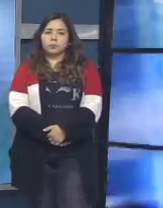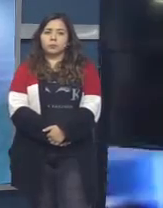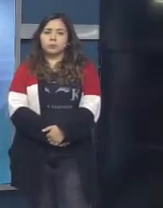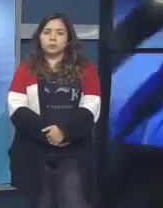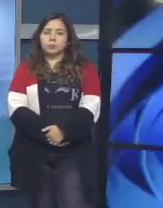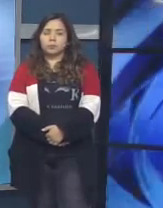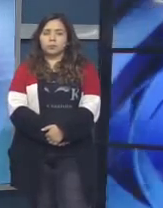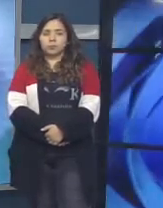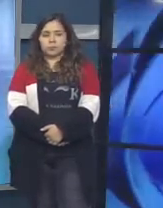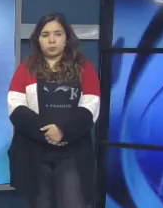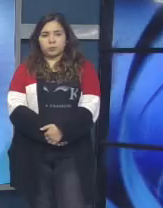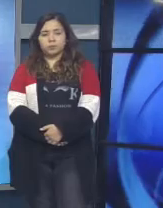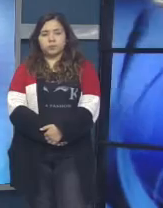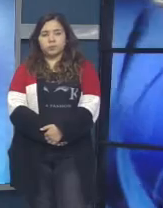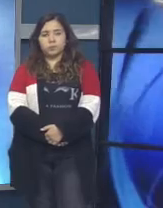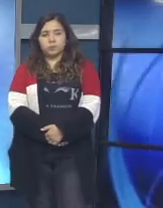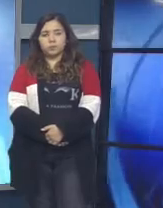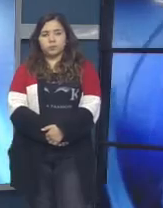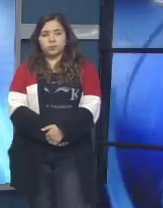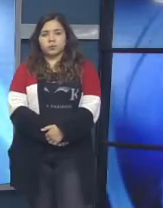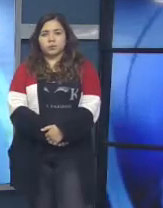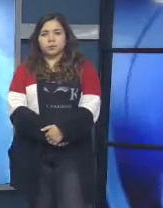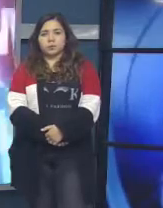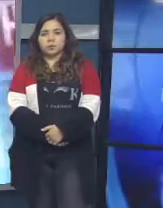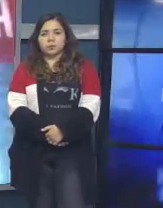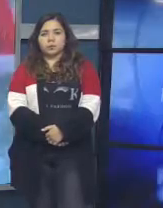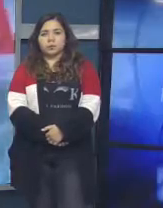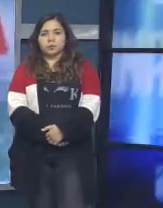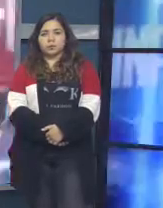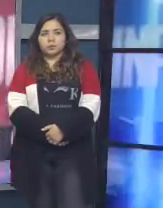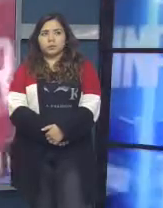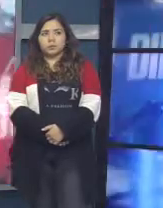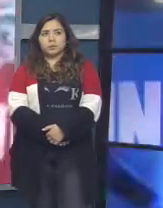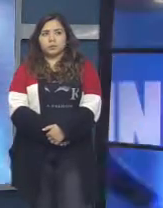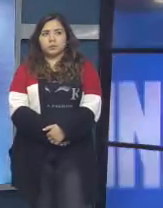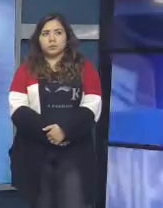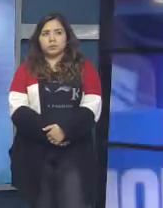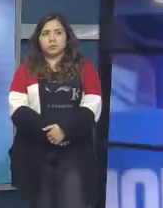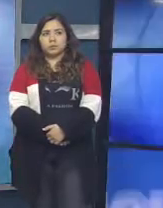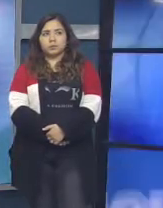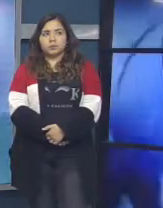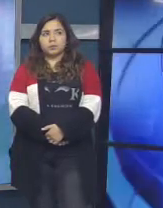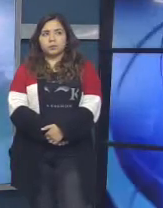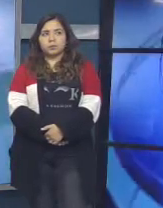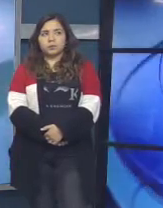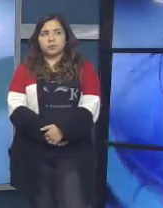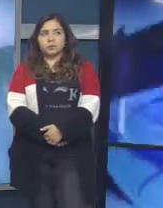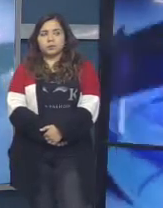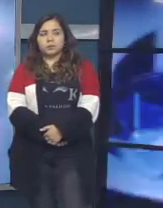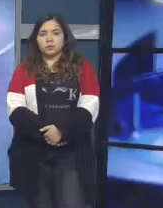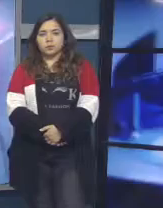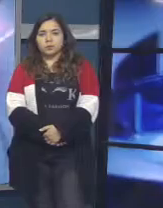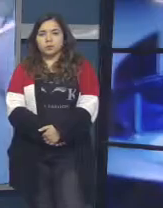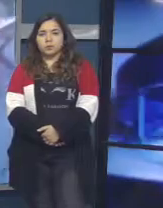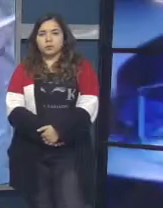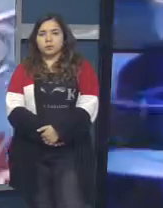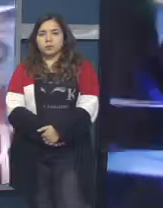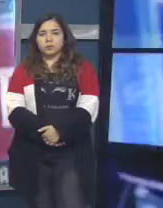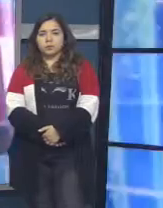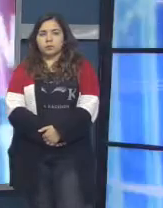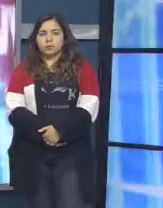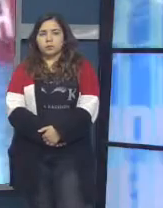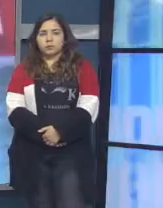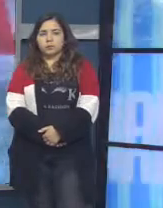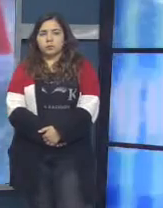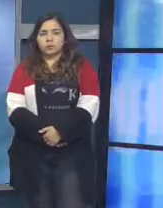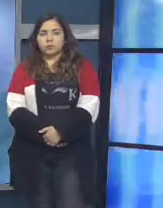dentro de la provincia. Sí. No es que para ir a Barrial o para ir a Valle Fértil una